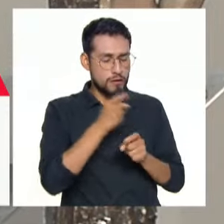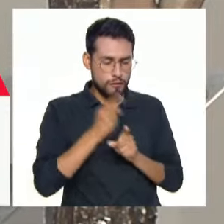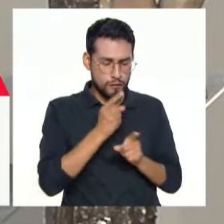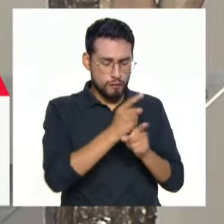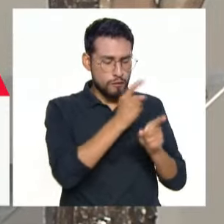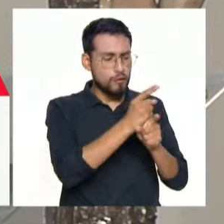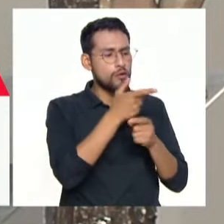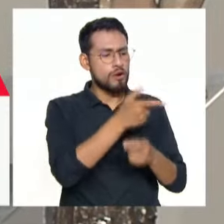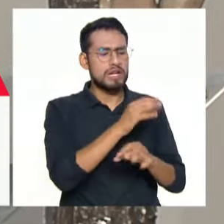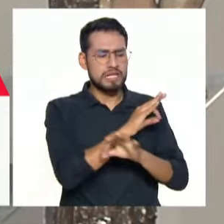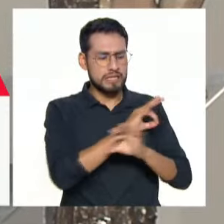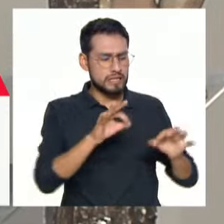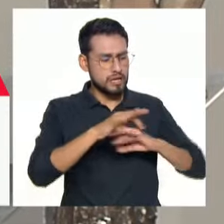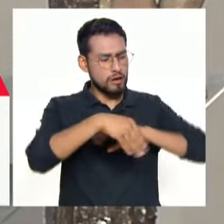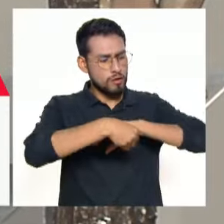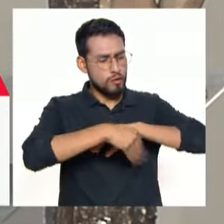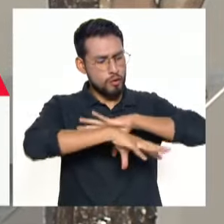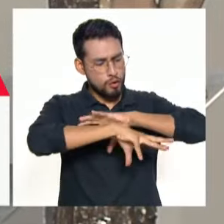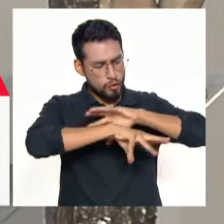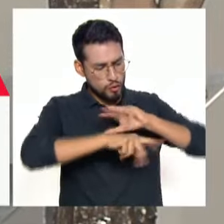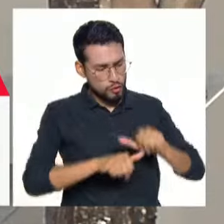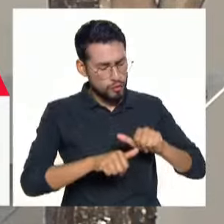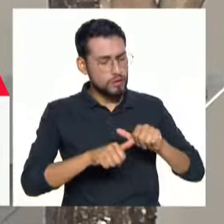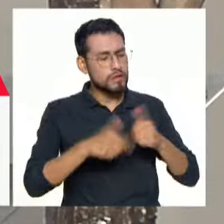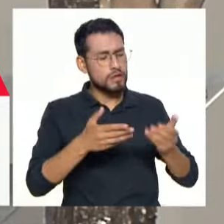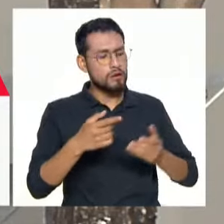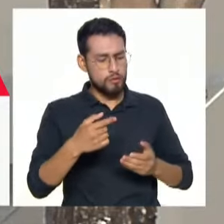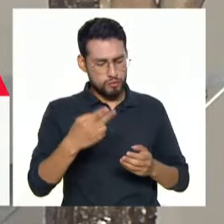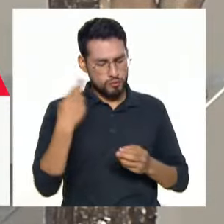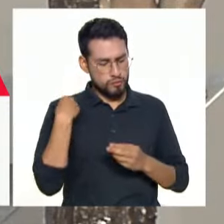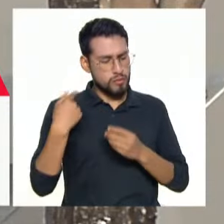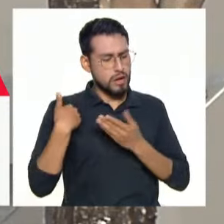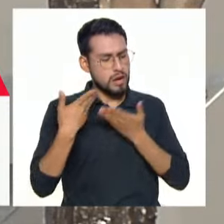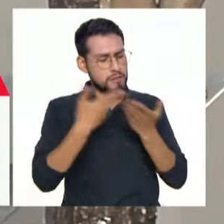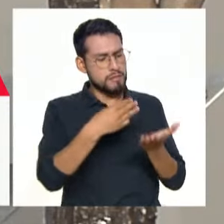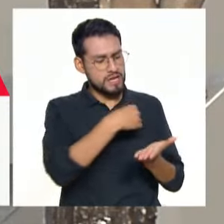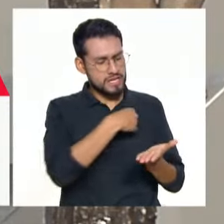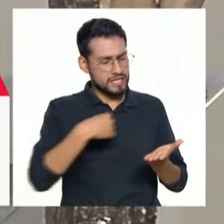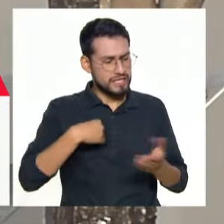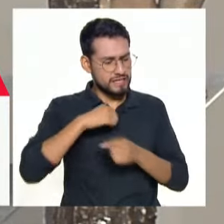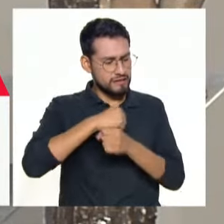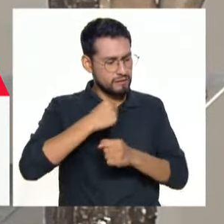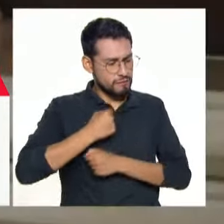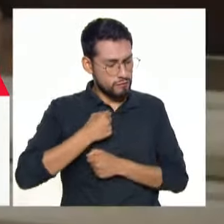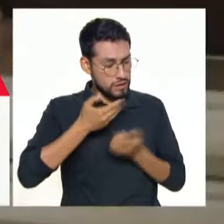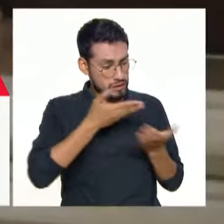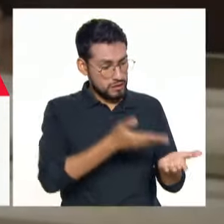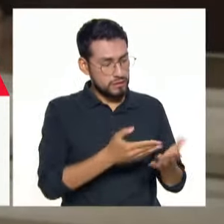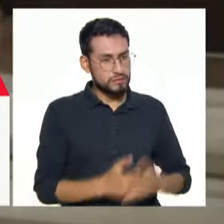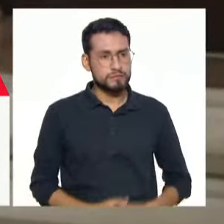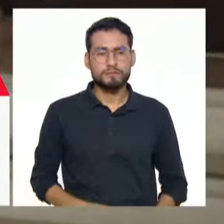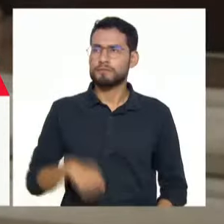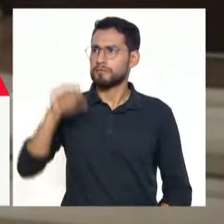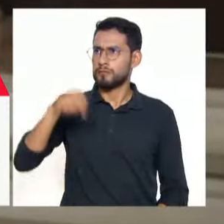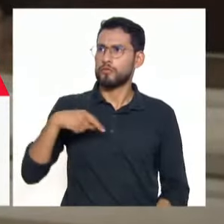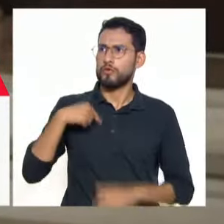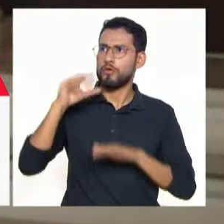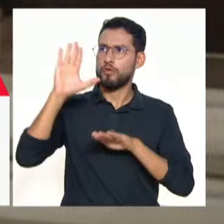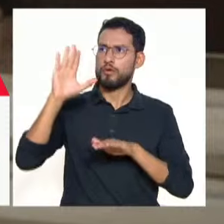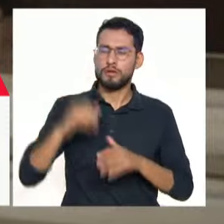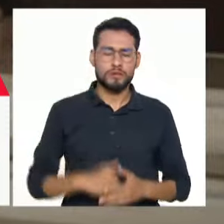y fielmente sin cometer actos de corrupción el cargo de ministro de Defensa que le confío? Sí,